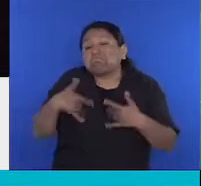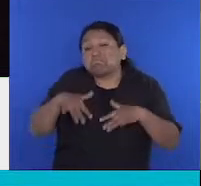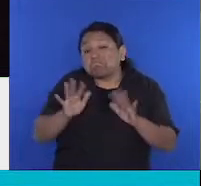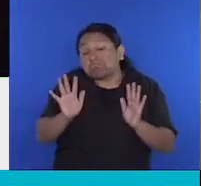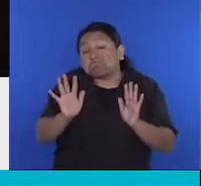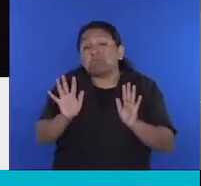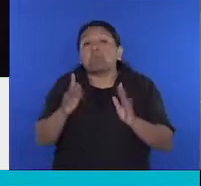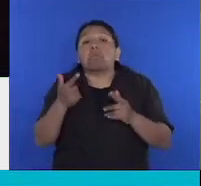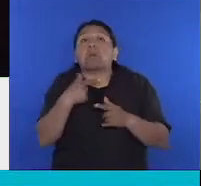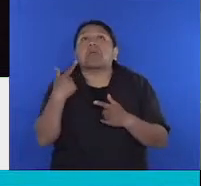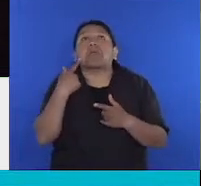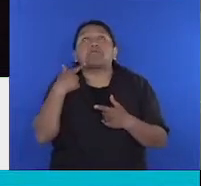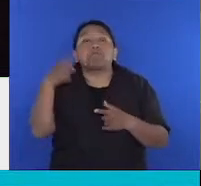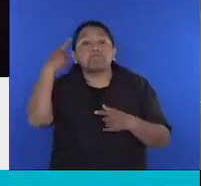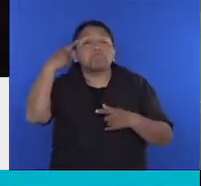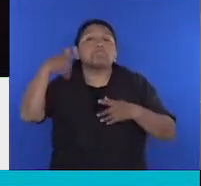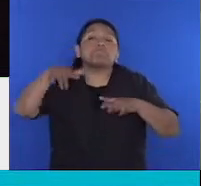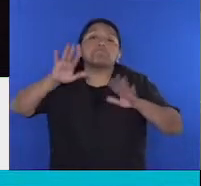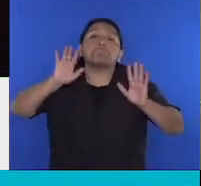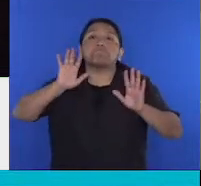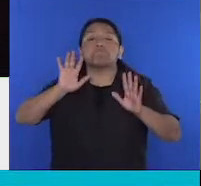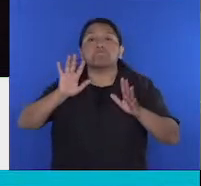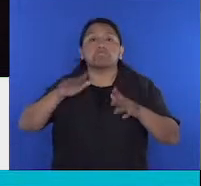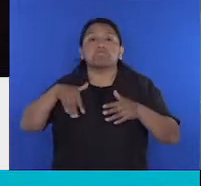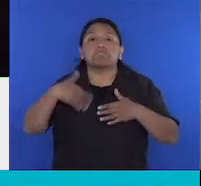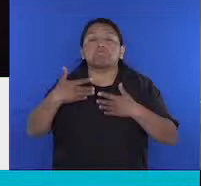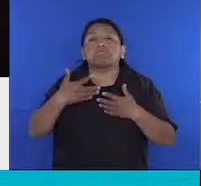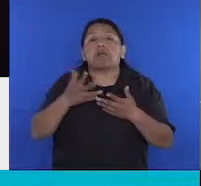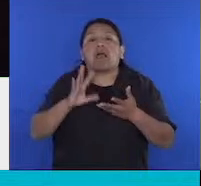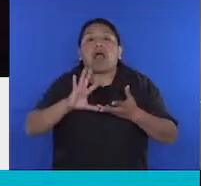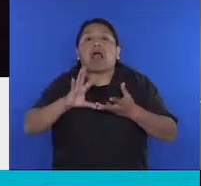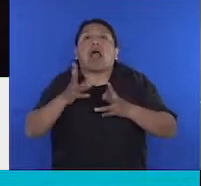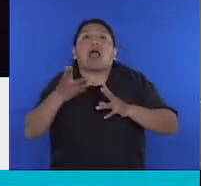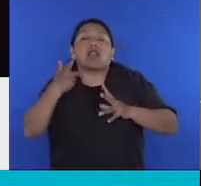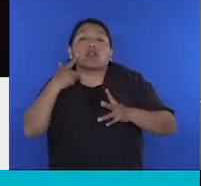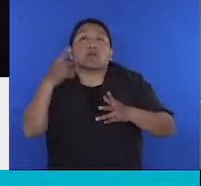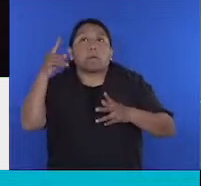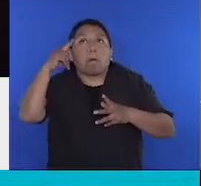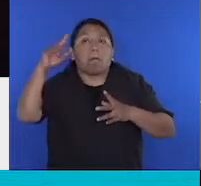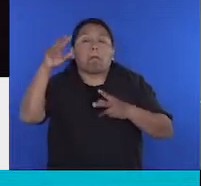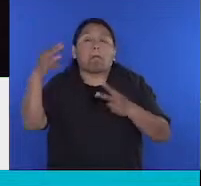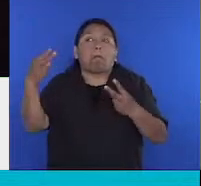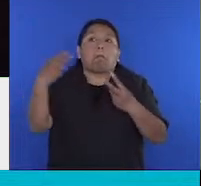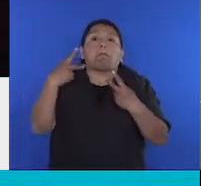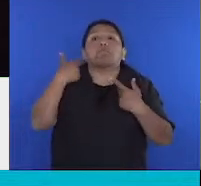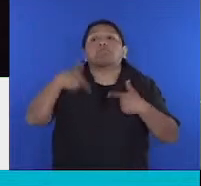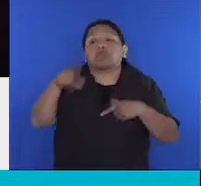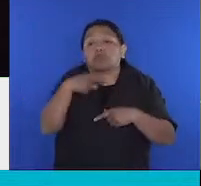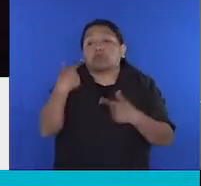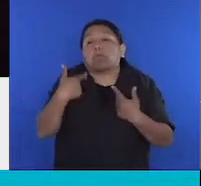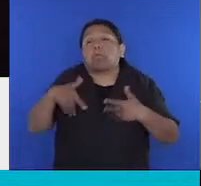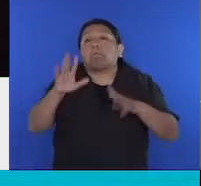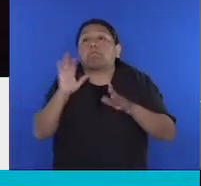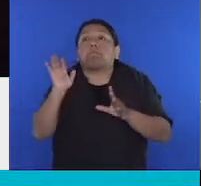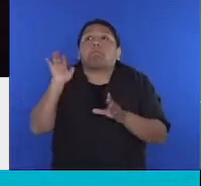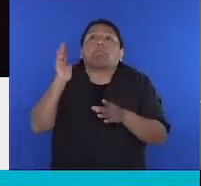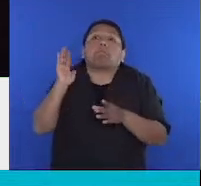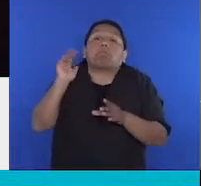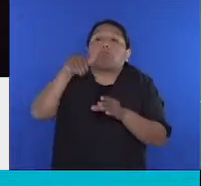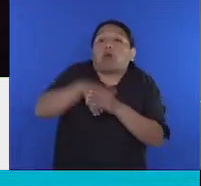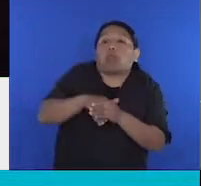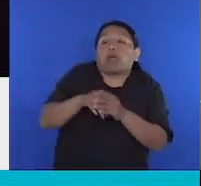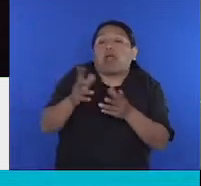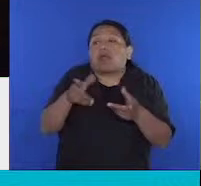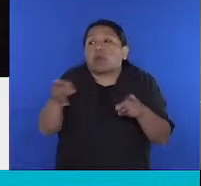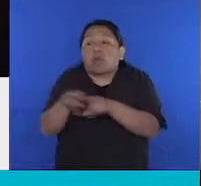una obsecuencia de vida que no tenemos, se supone que debemos votar del mismo modo, de un lado de la grieta. Nosotros